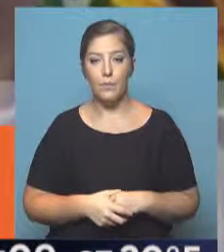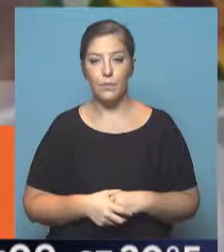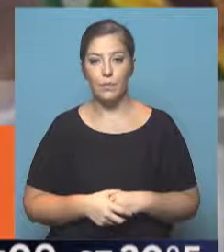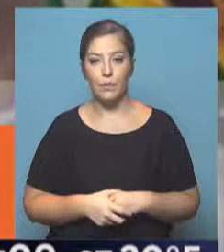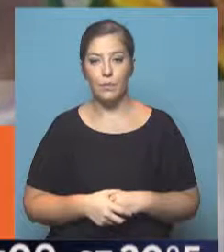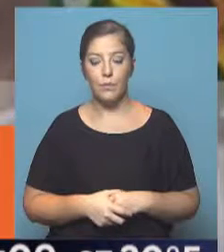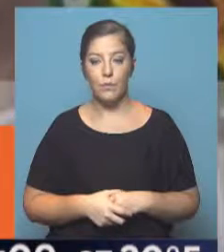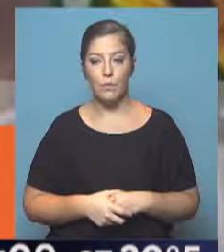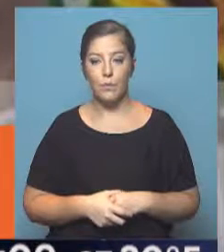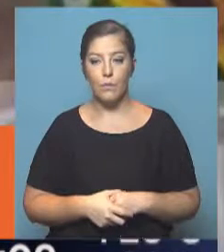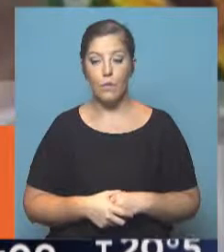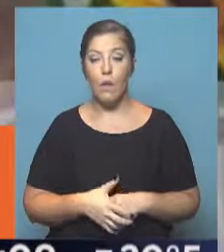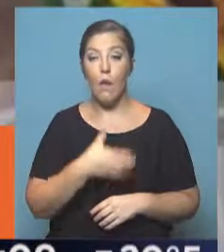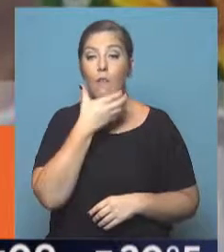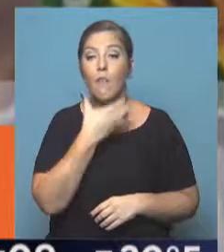Fidel,